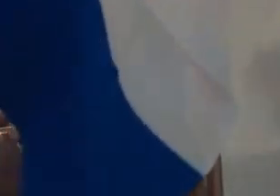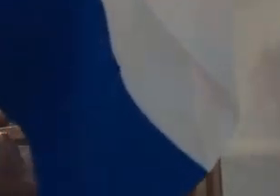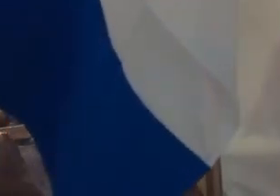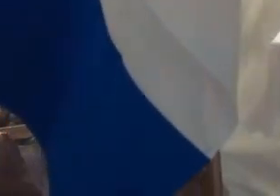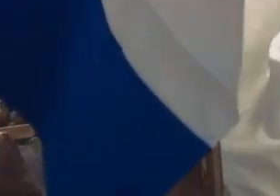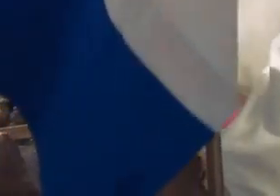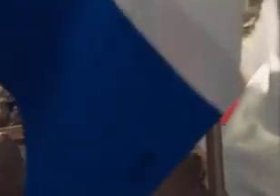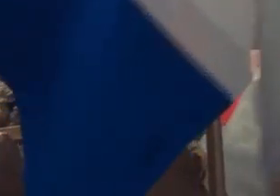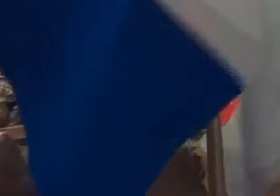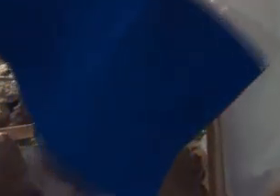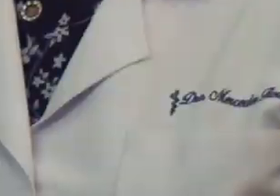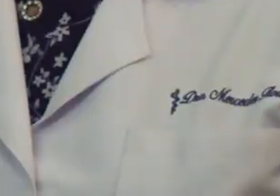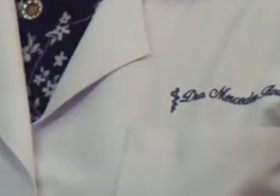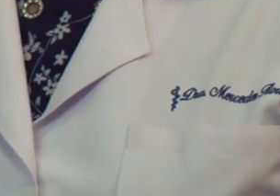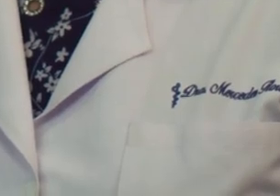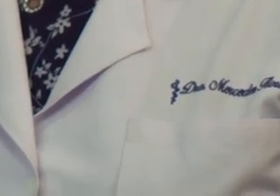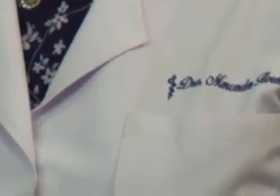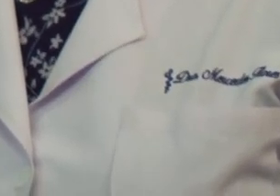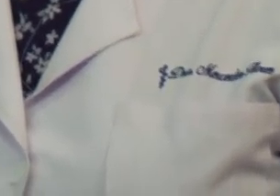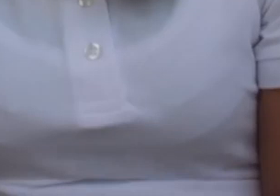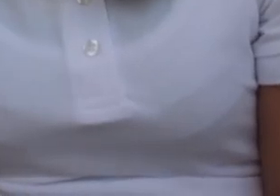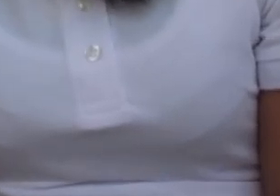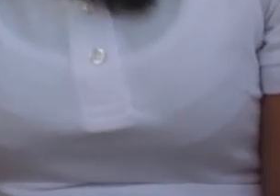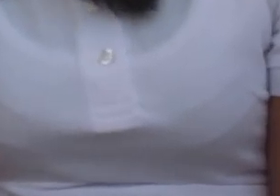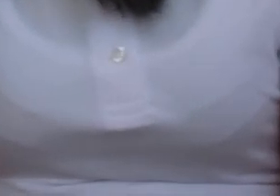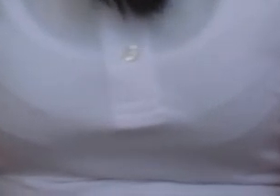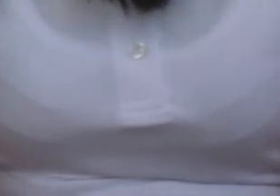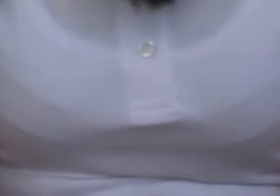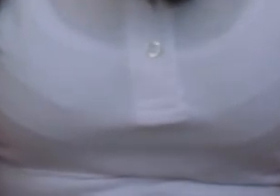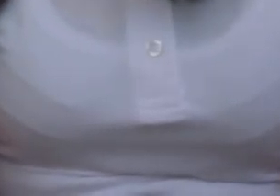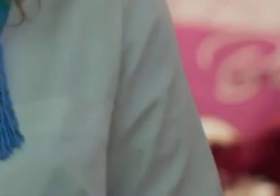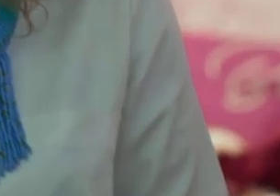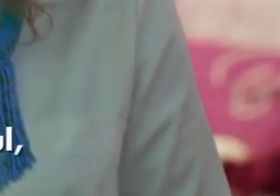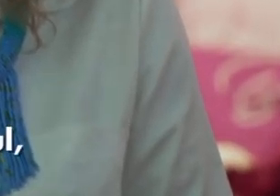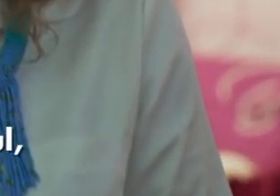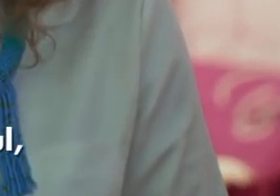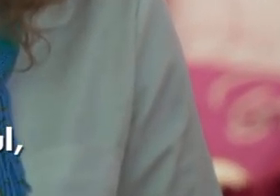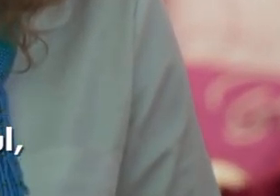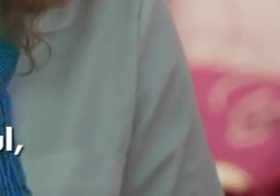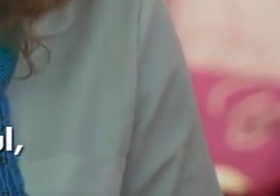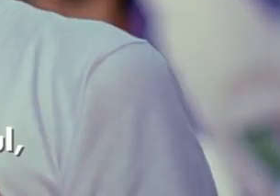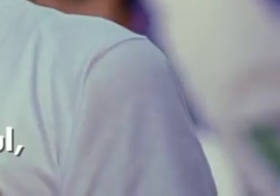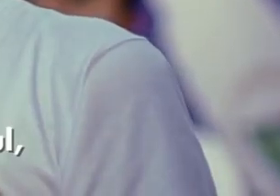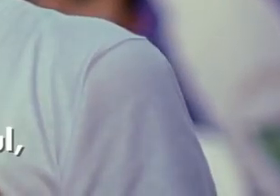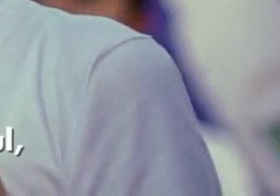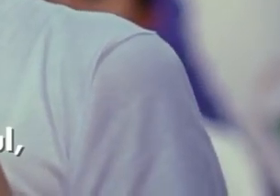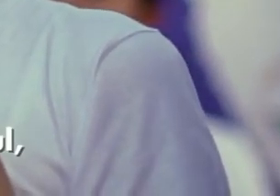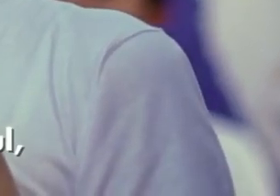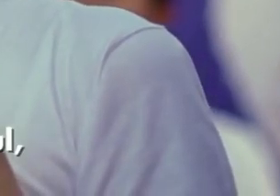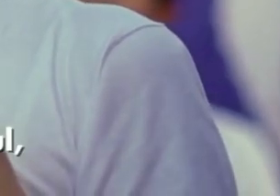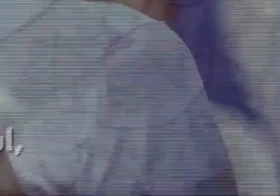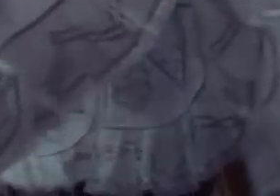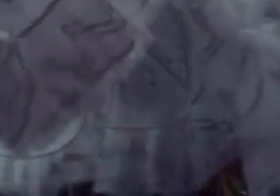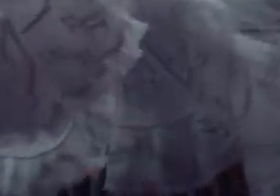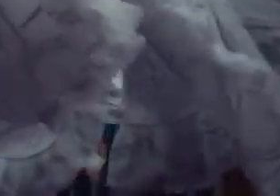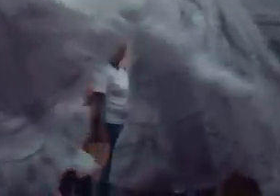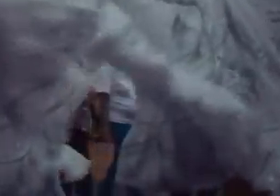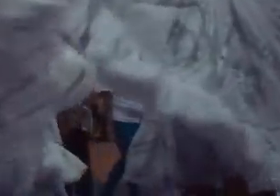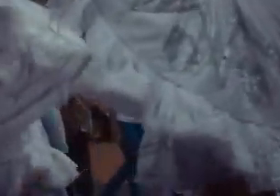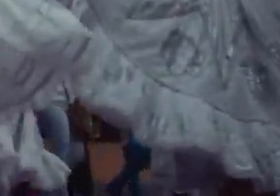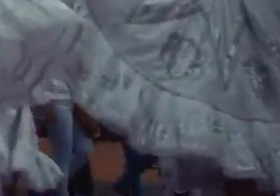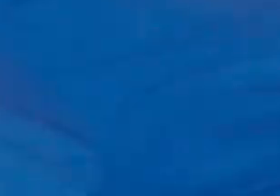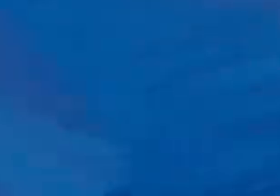que todo lo puede, con el amor que todo lo vence. Por el azul, blanco y azul,